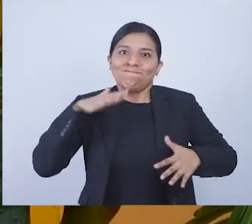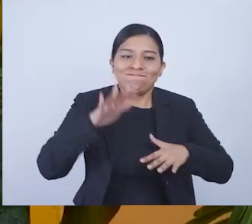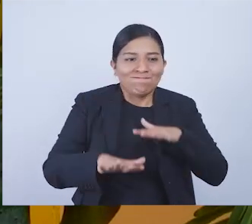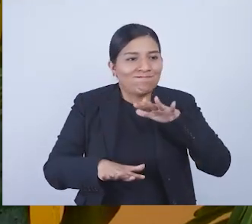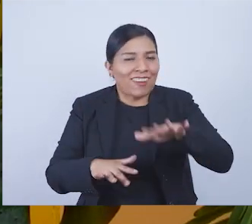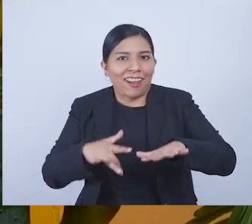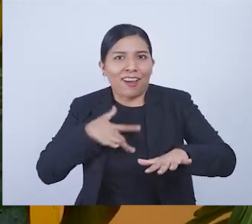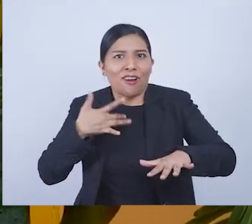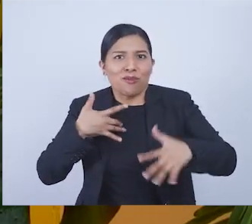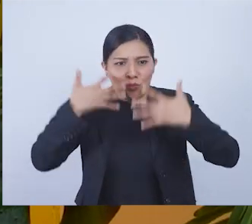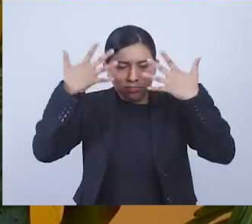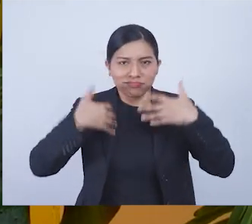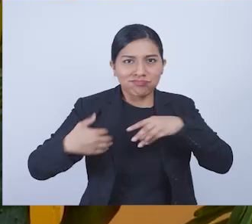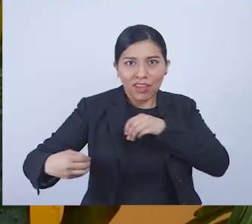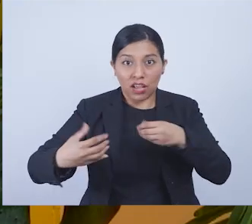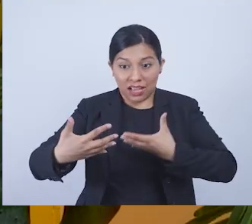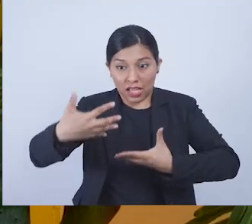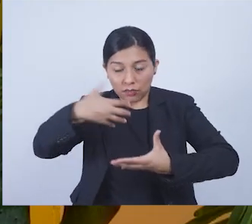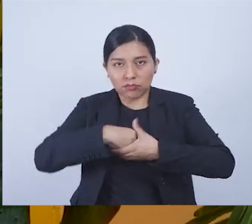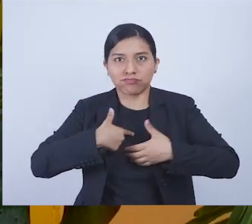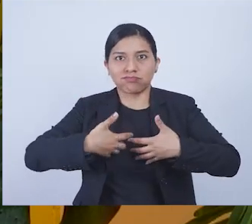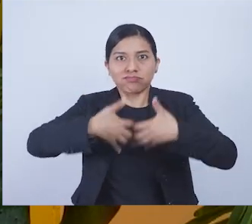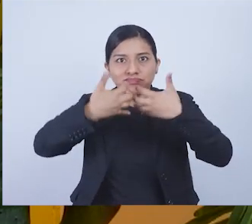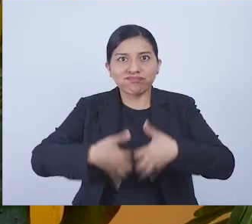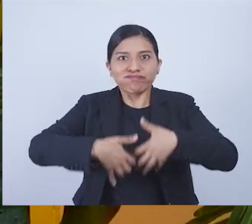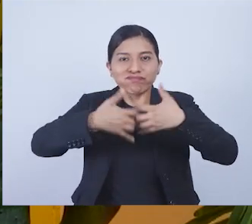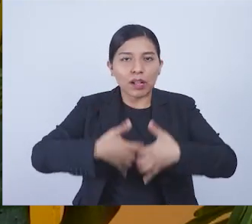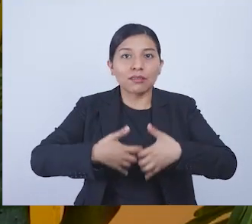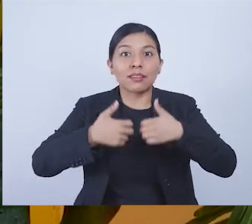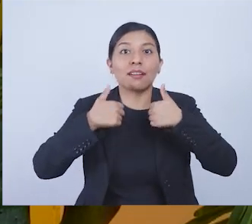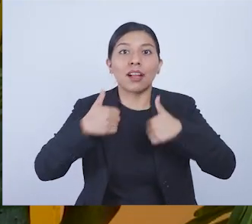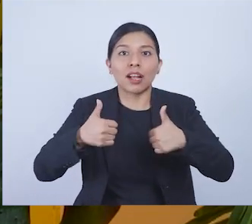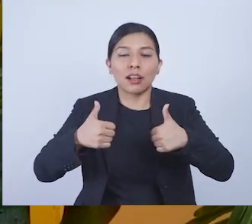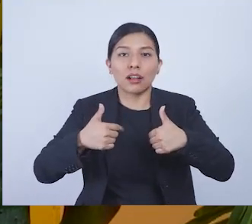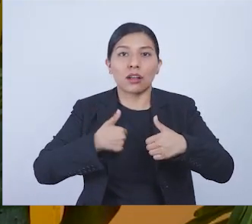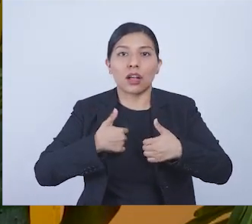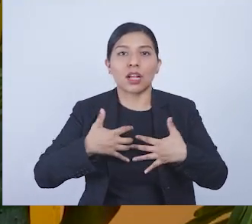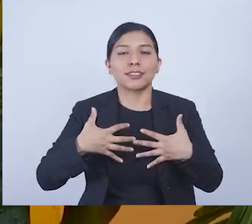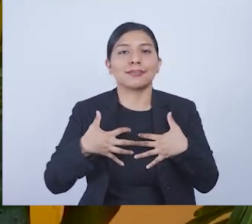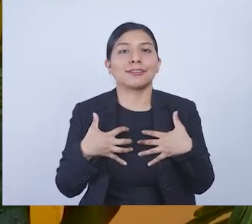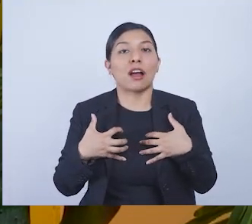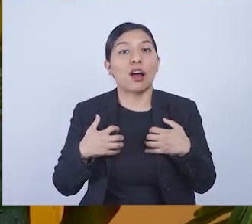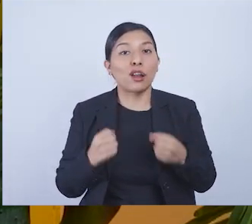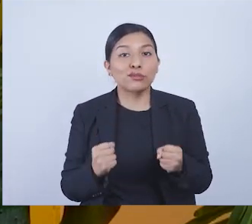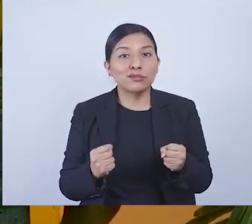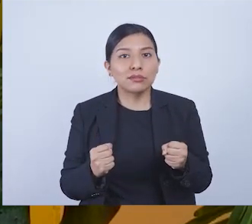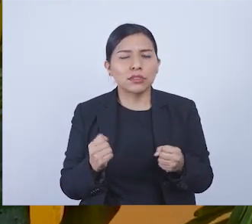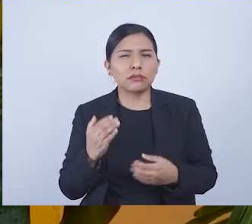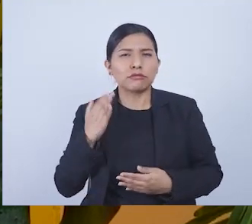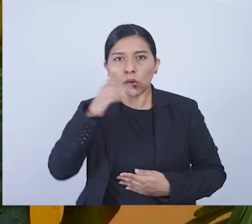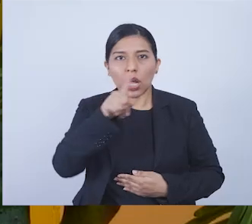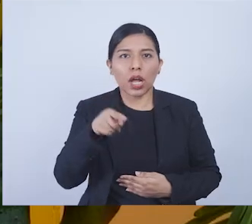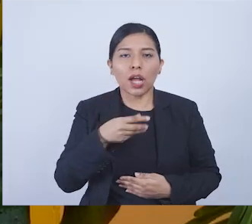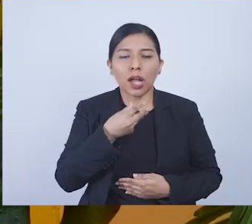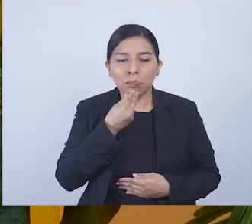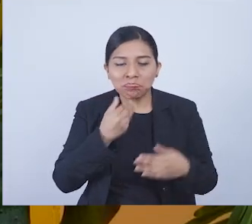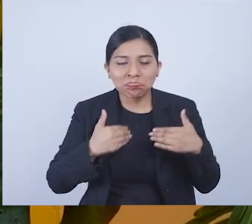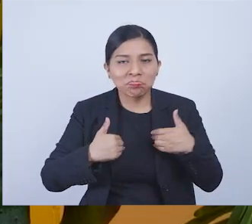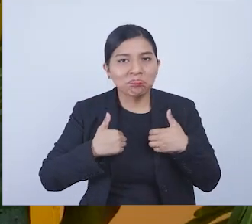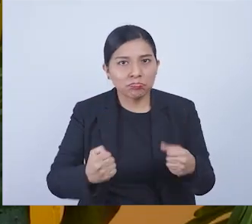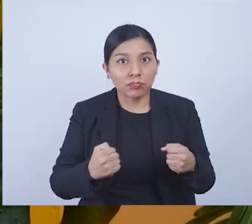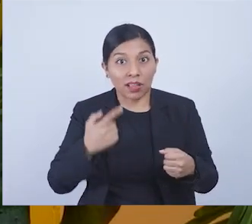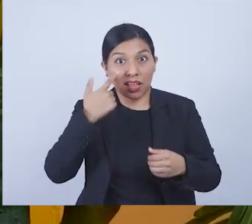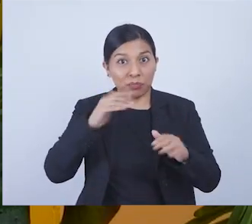estas sustancias que hemos hablado y muchas más para acumular mías de salud en la tercera edad. Debemos pensar en